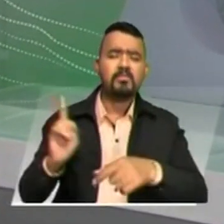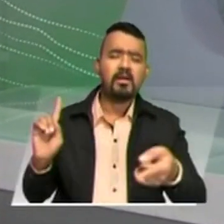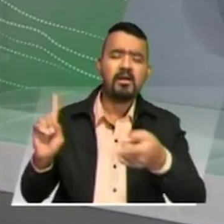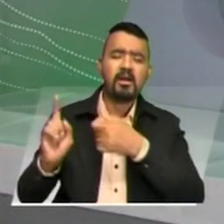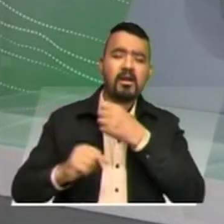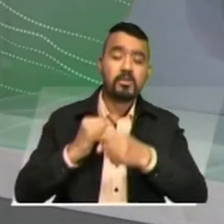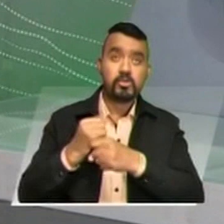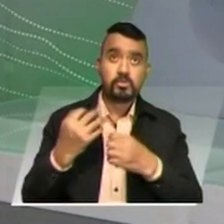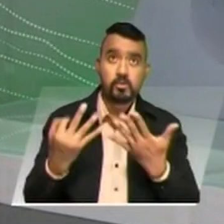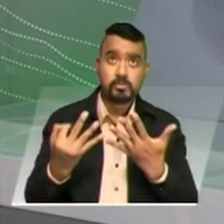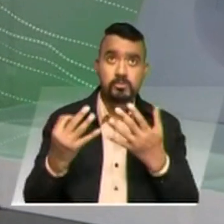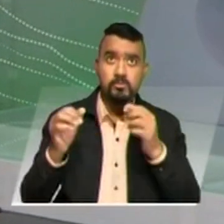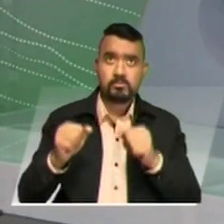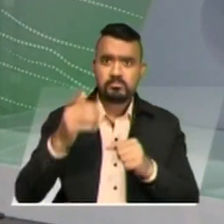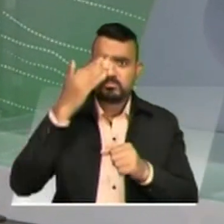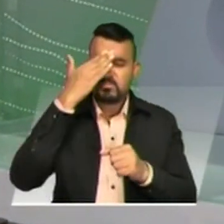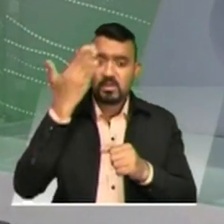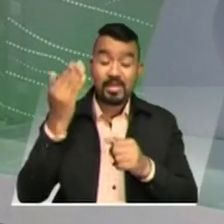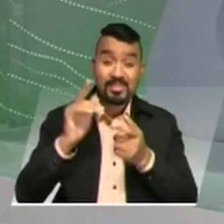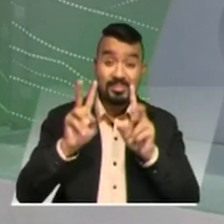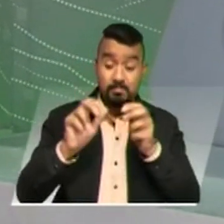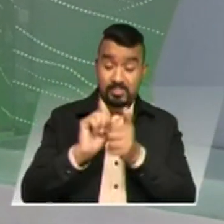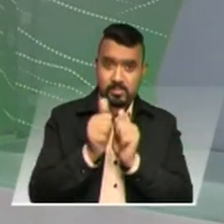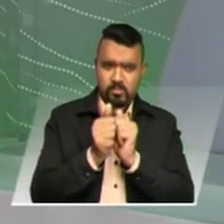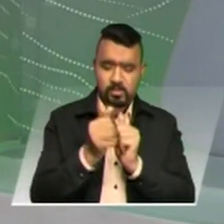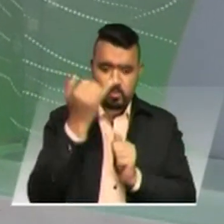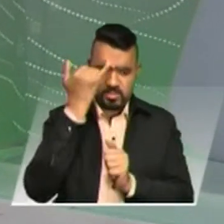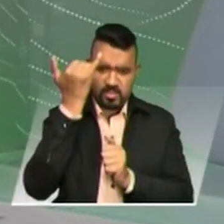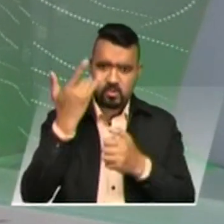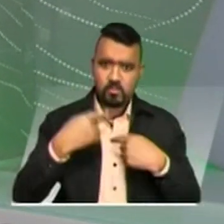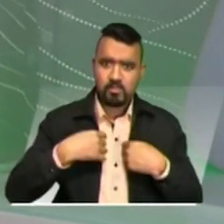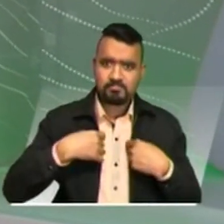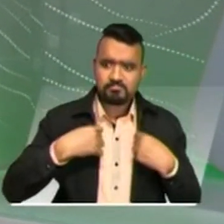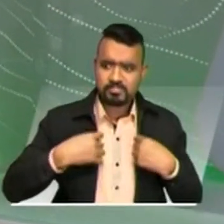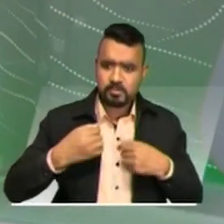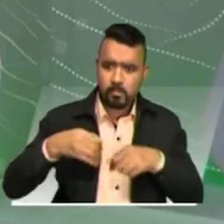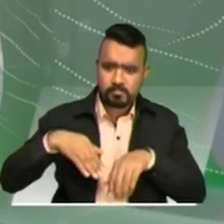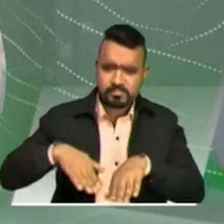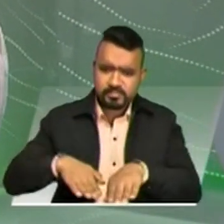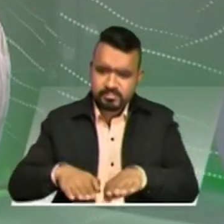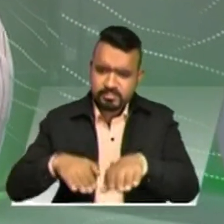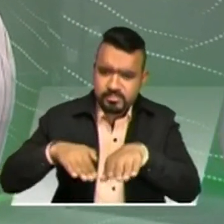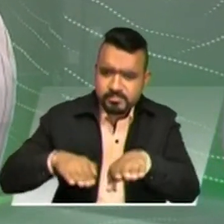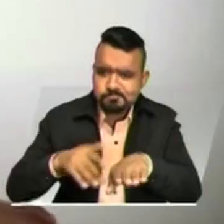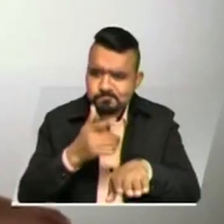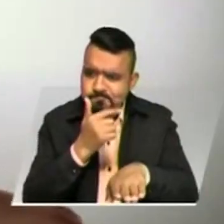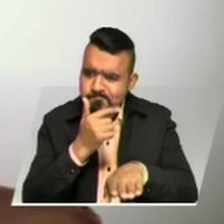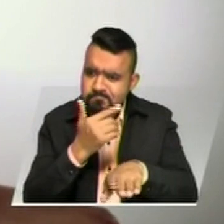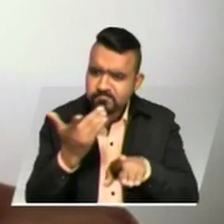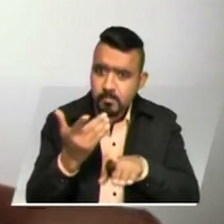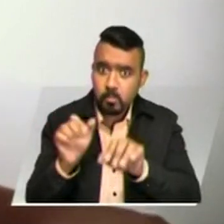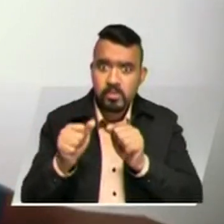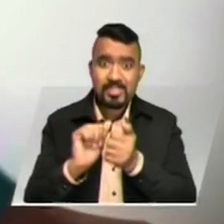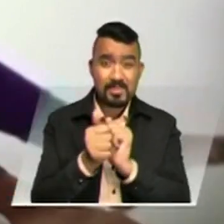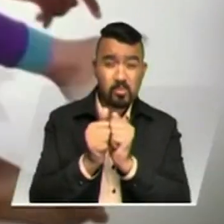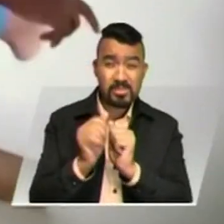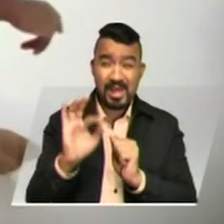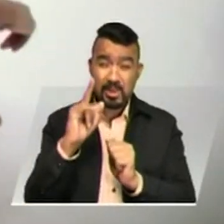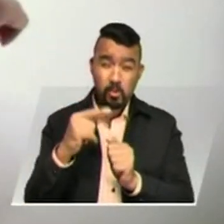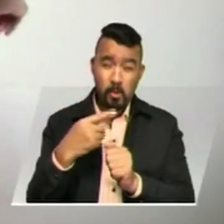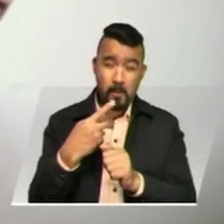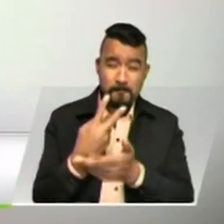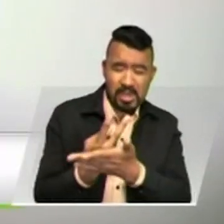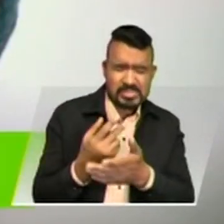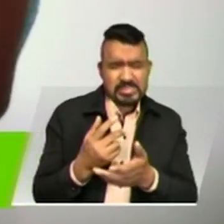lesiones al realizar la actividad deportiva recibieron en dos patentes de invención la